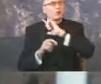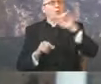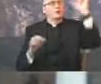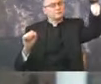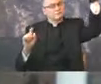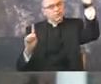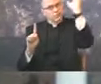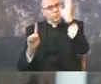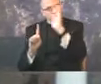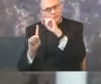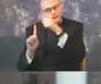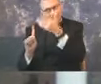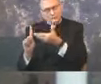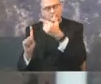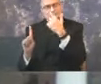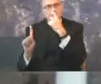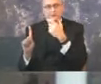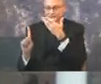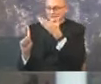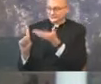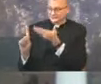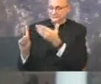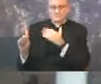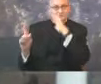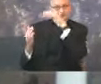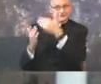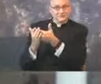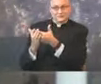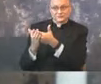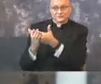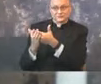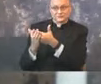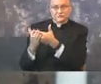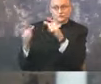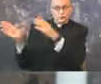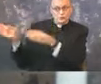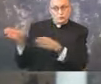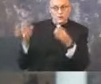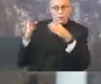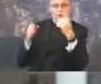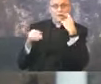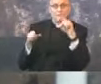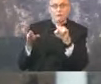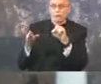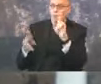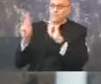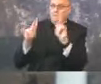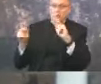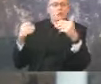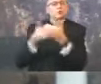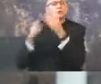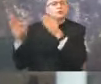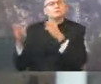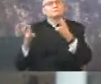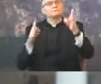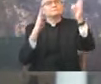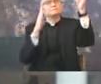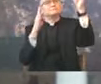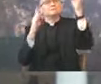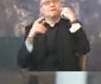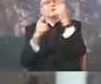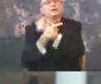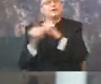mí, porque me ha ungido para llevar a los pobres la buena nueva, para anunciar la liberación